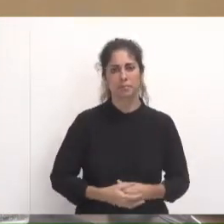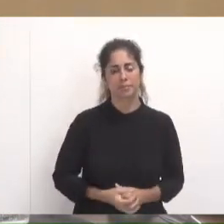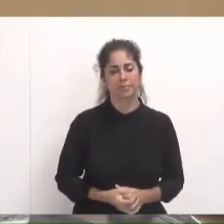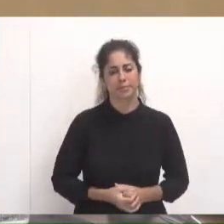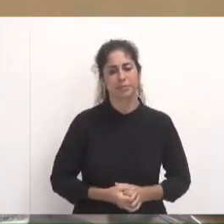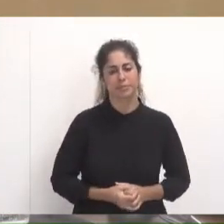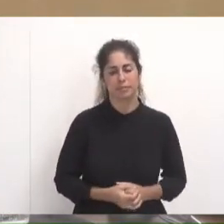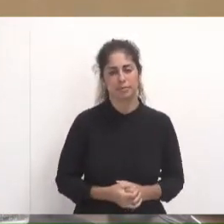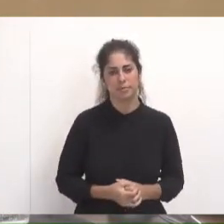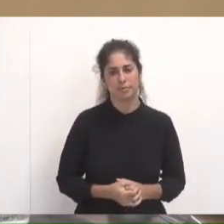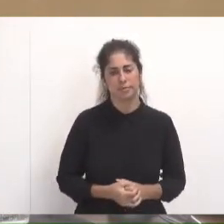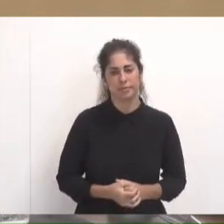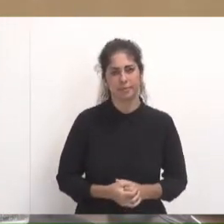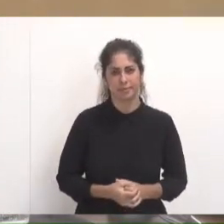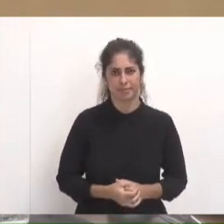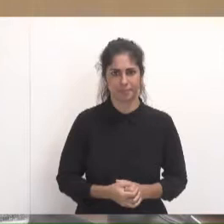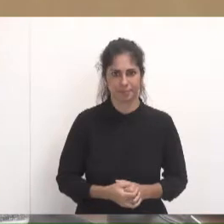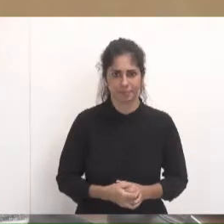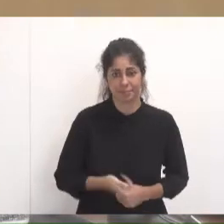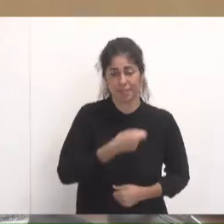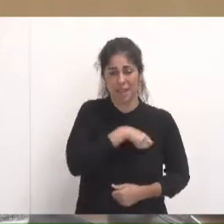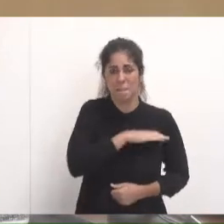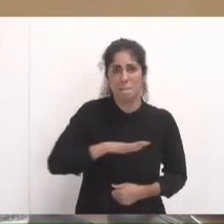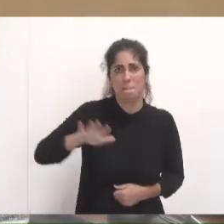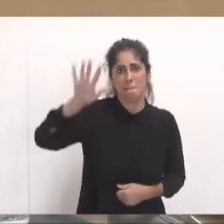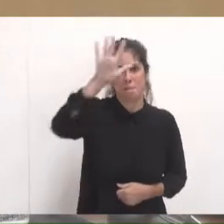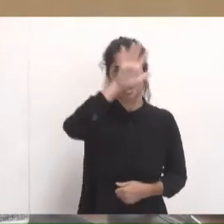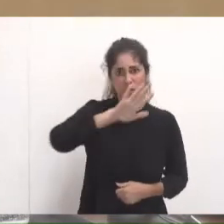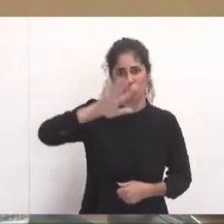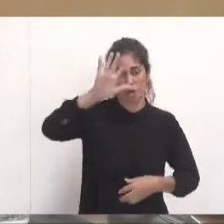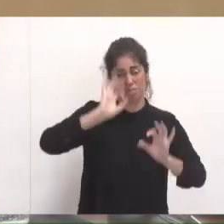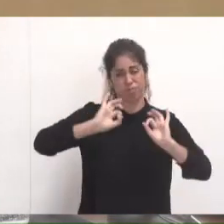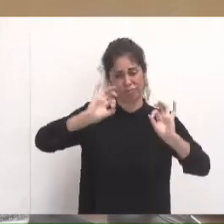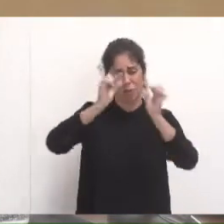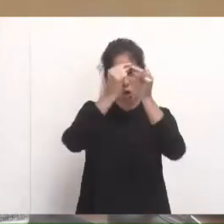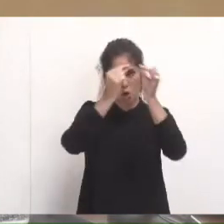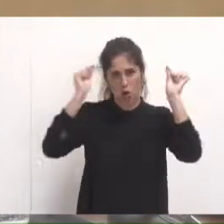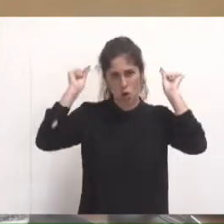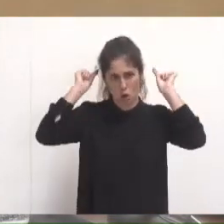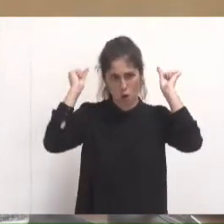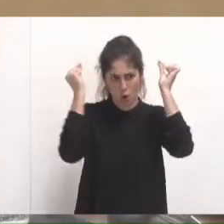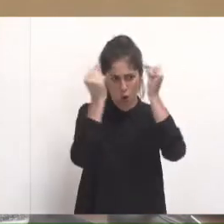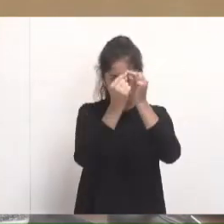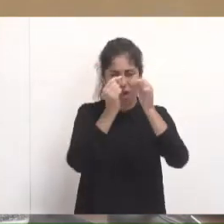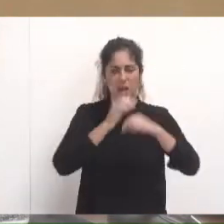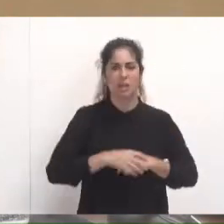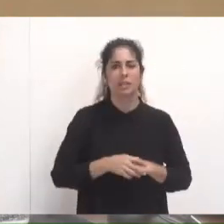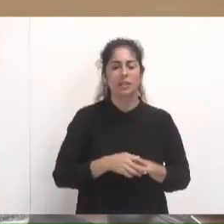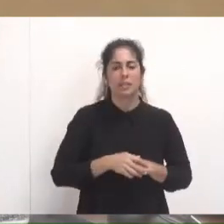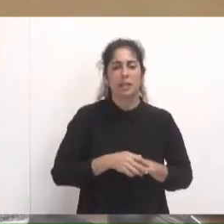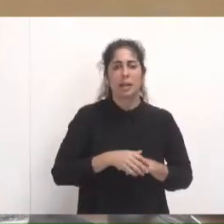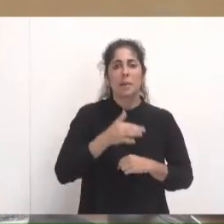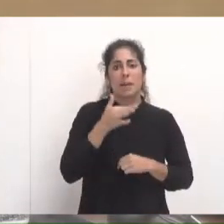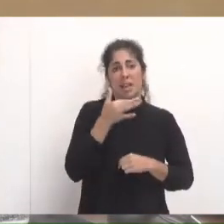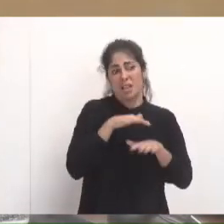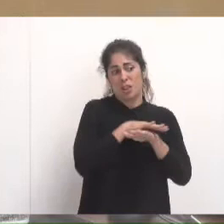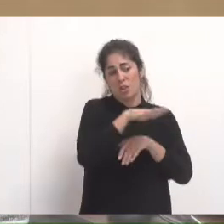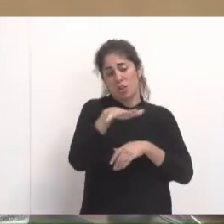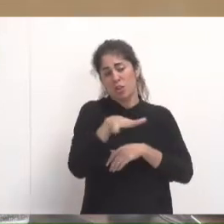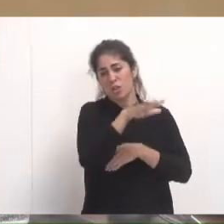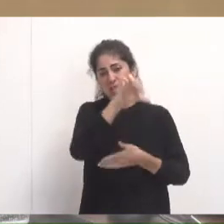La presencia que se ha manifestado en la península, concretamente en Córdoba, la invasión que se ha producido en zonas urbanas, en